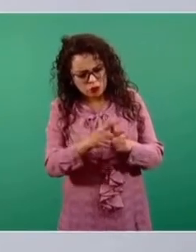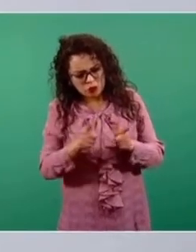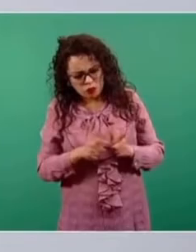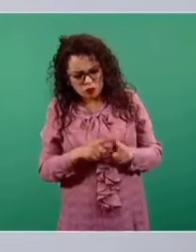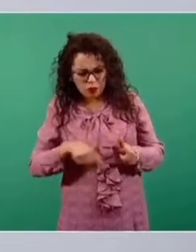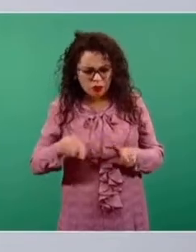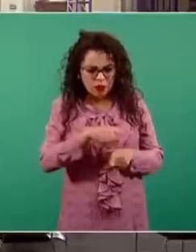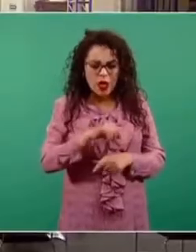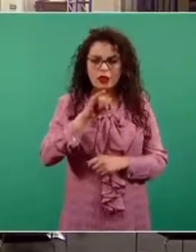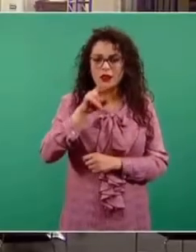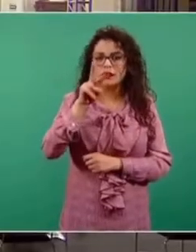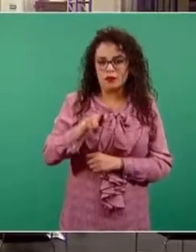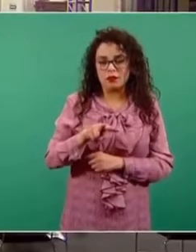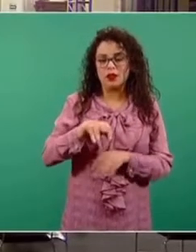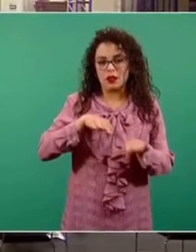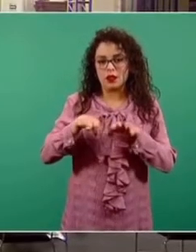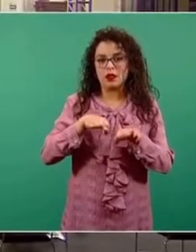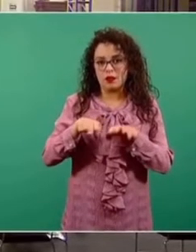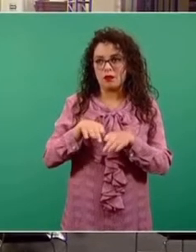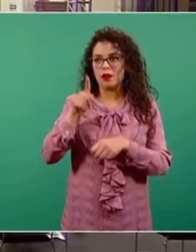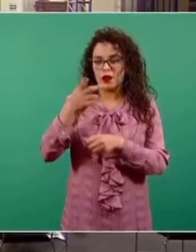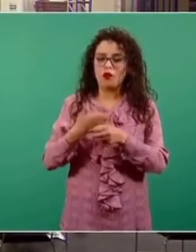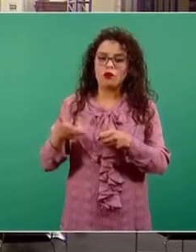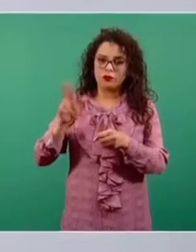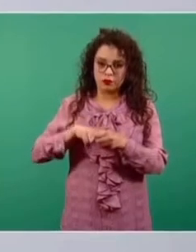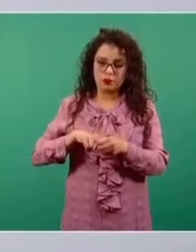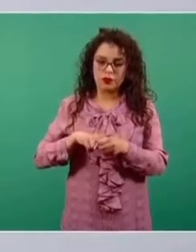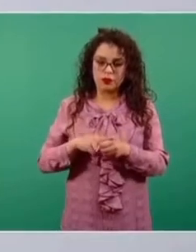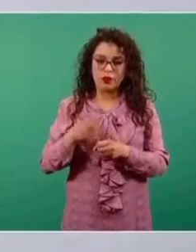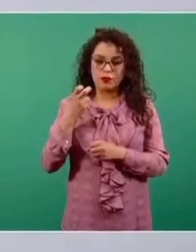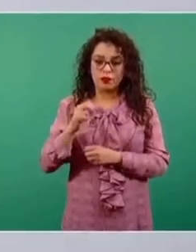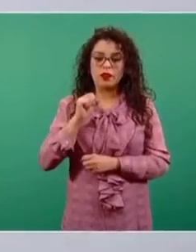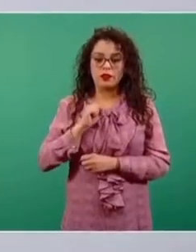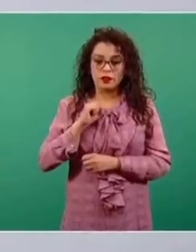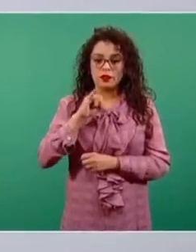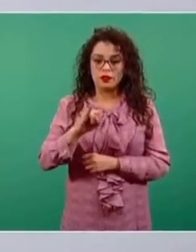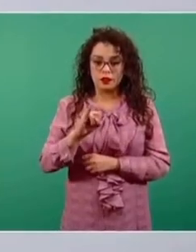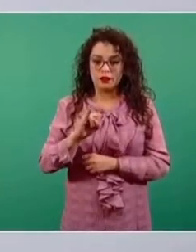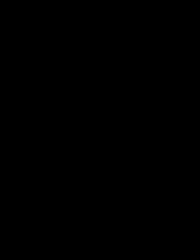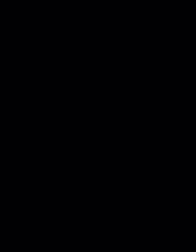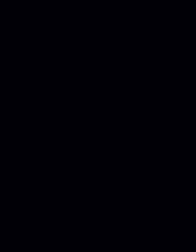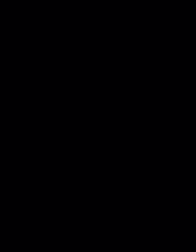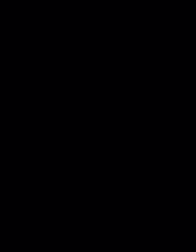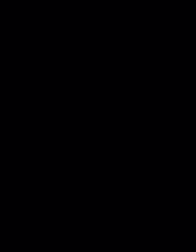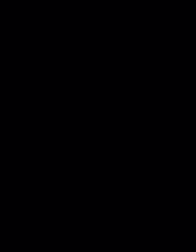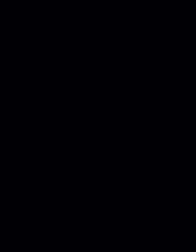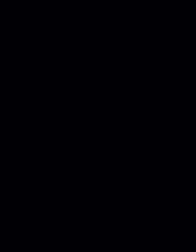efectivamente son trabajadores de primera o segunda línea y por lo tanto llevar a cabo esta acción.